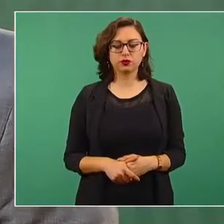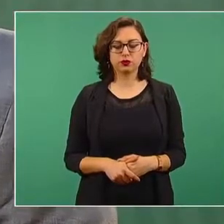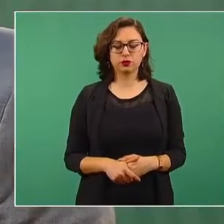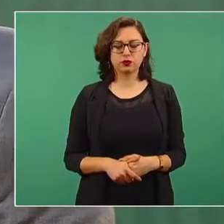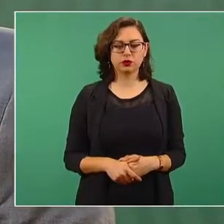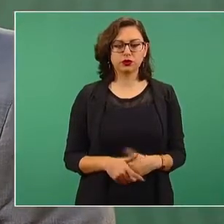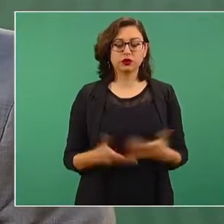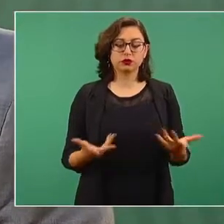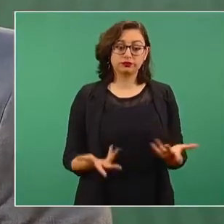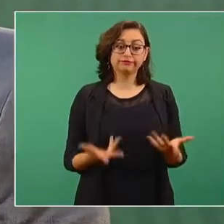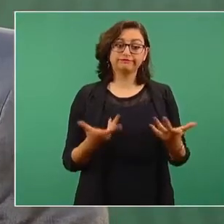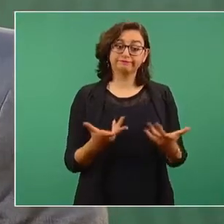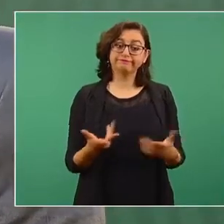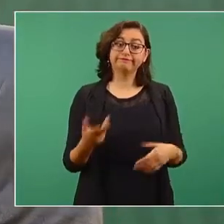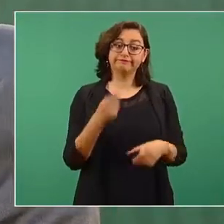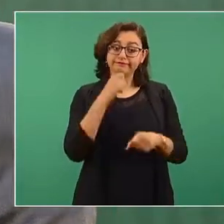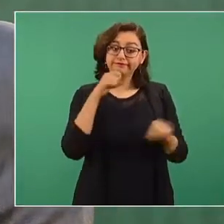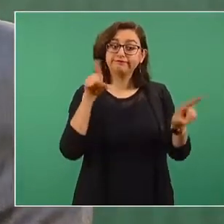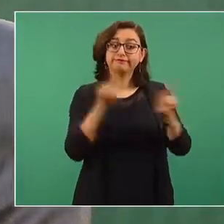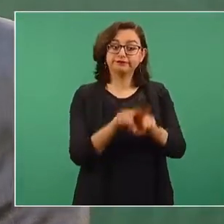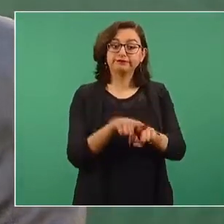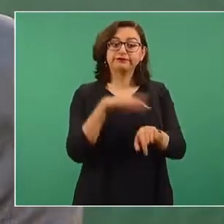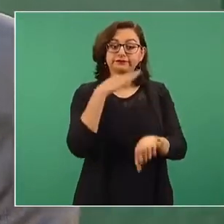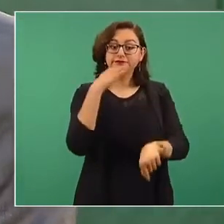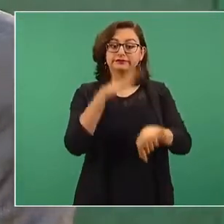todo es tiempo,